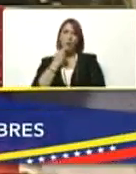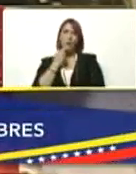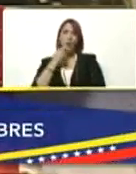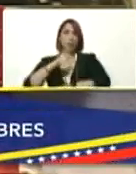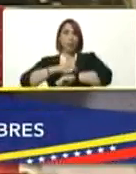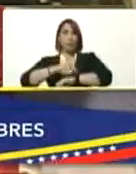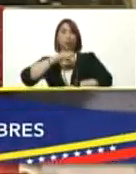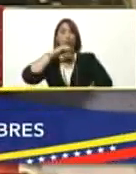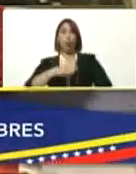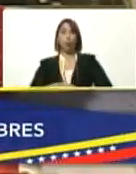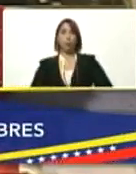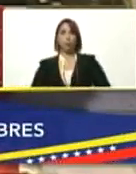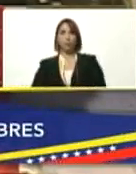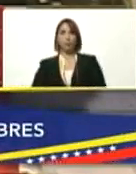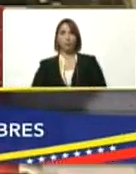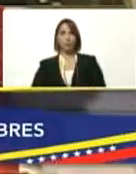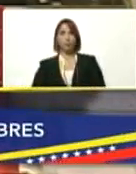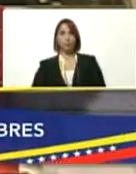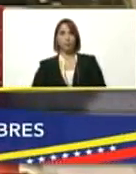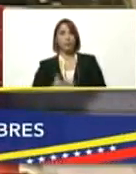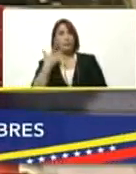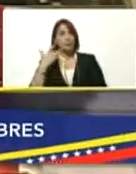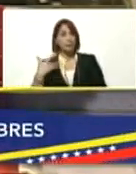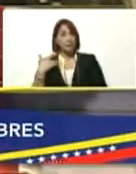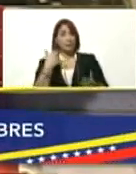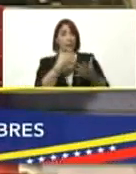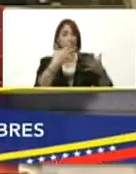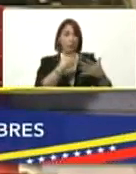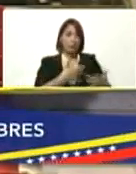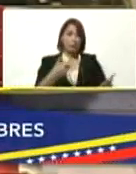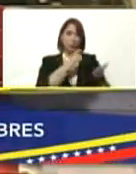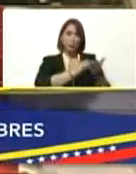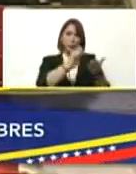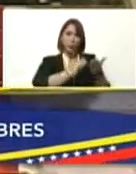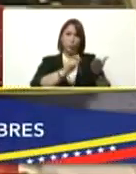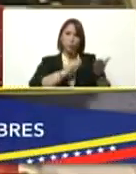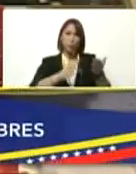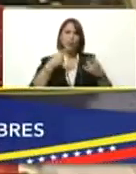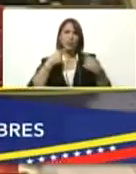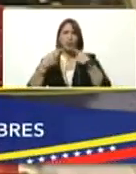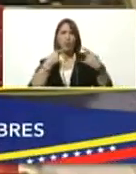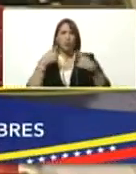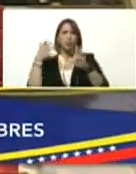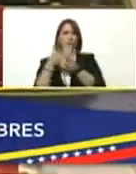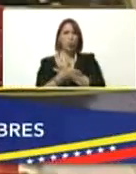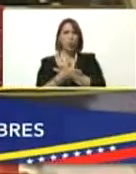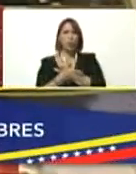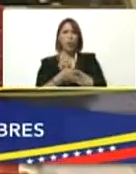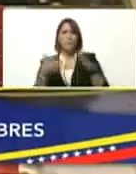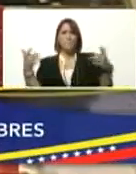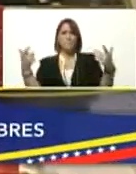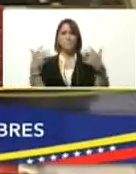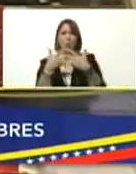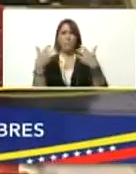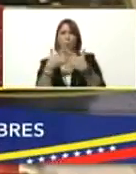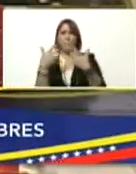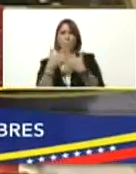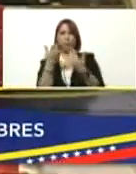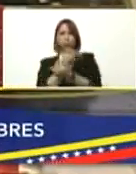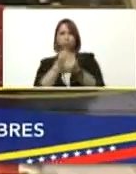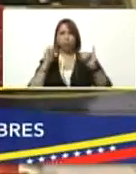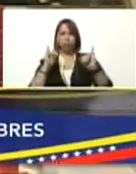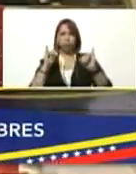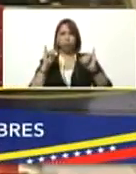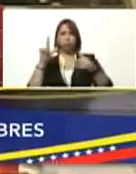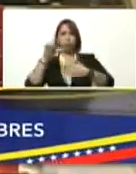histórico. Y son famosos sus escritos y sus discursos sobre la gesta maravillosa de independencia de